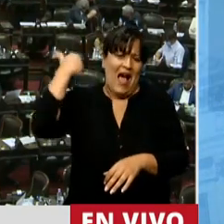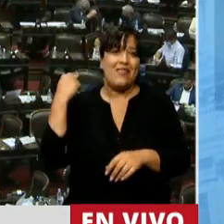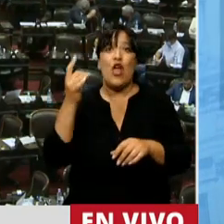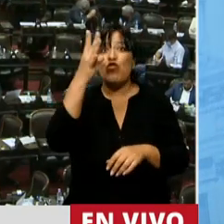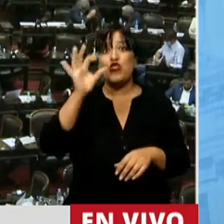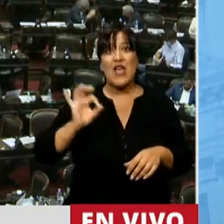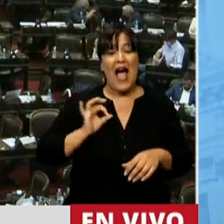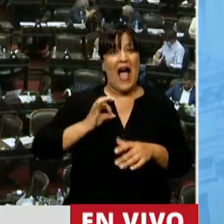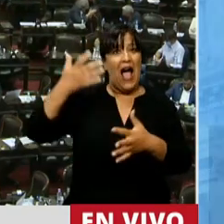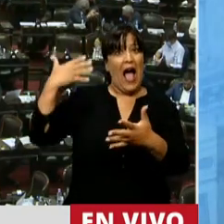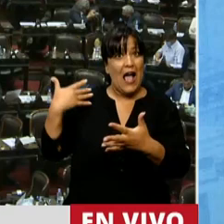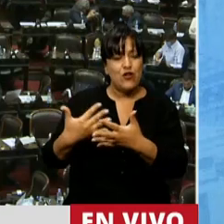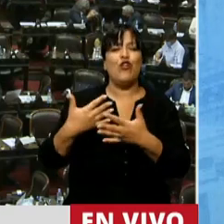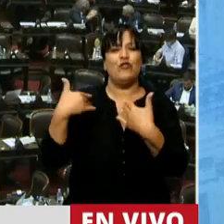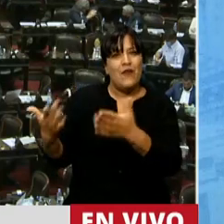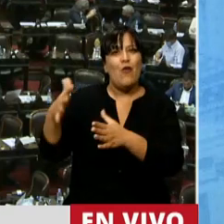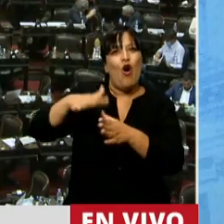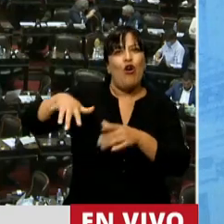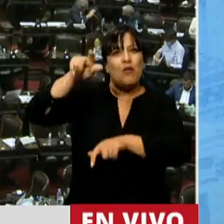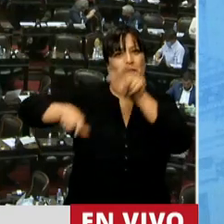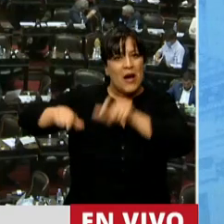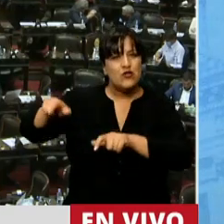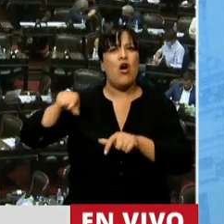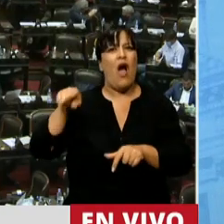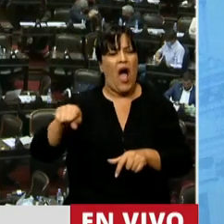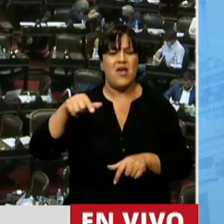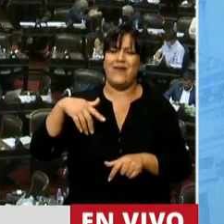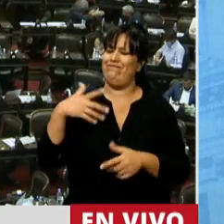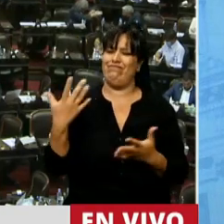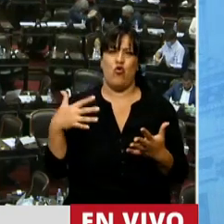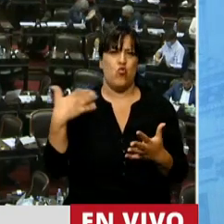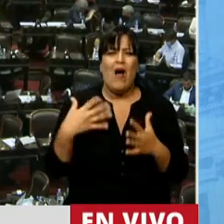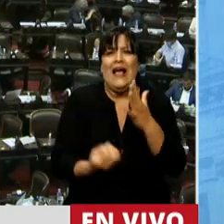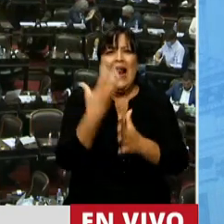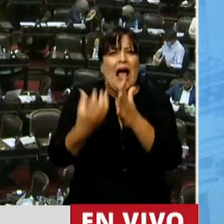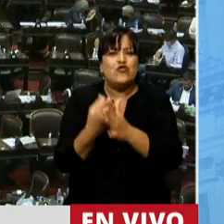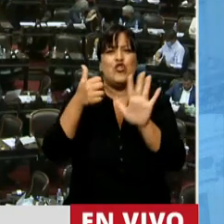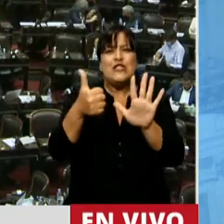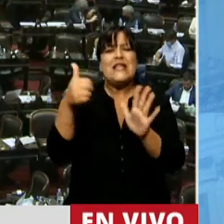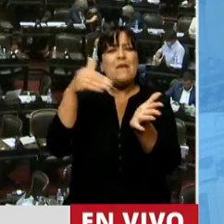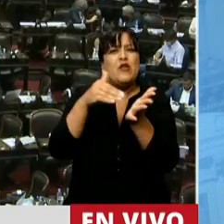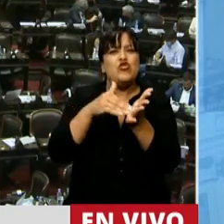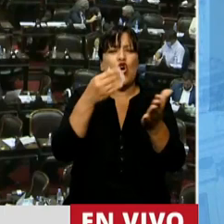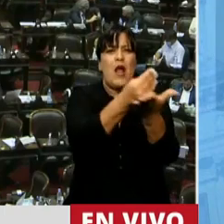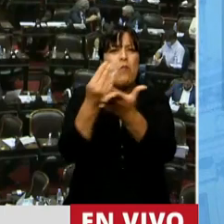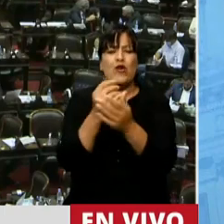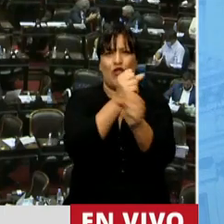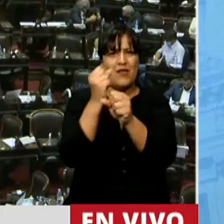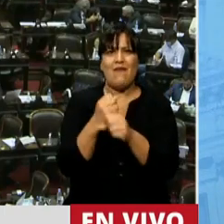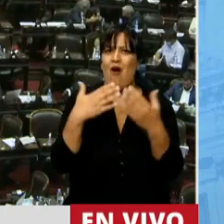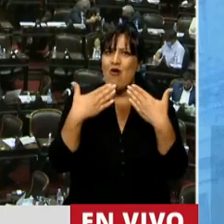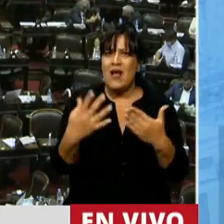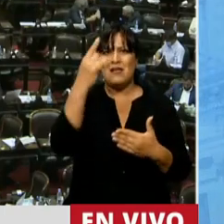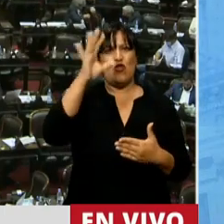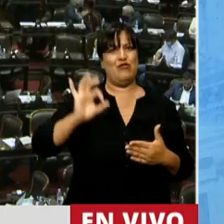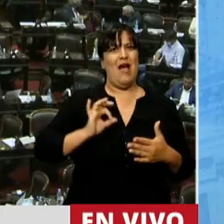12 años de gobierno nacional y popular se destaca notablemente la creación de casi 6 millones de puestos de trabajo. Por eso